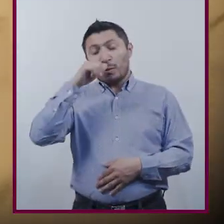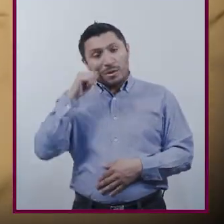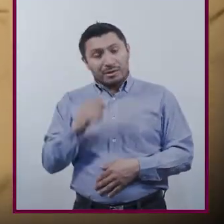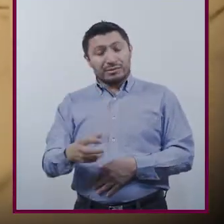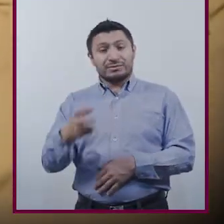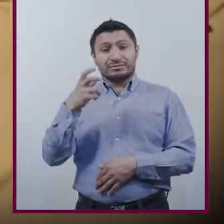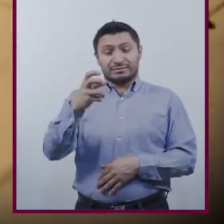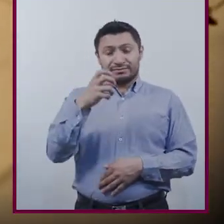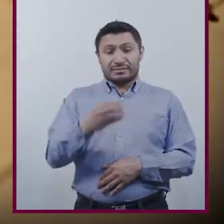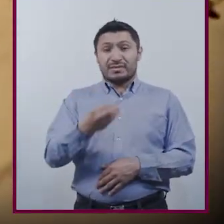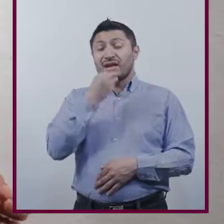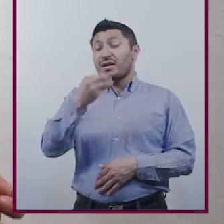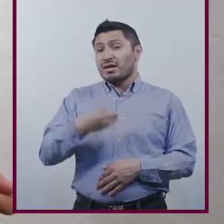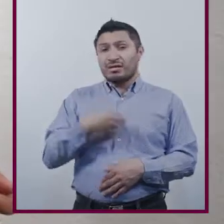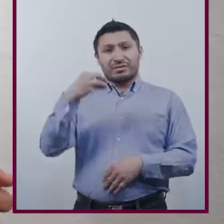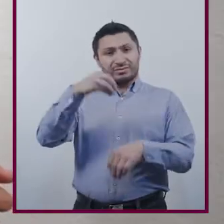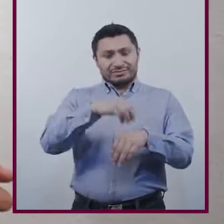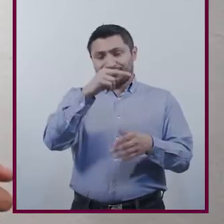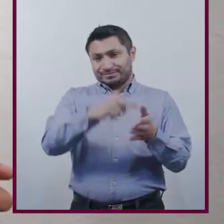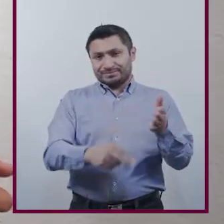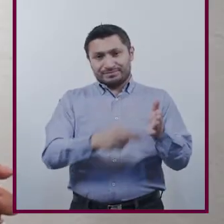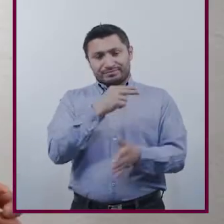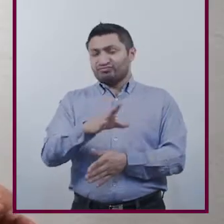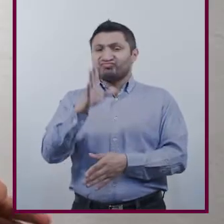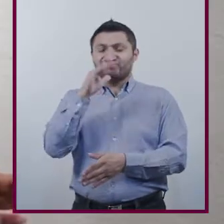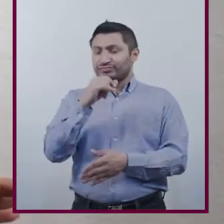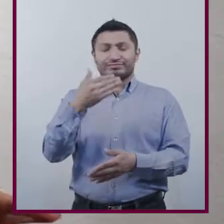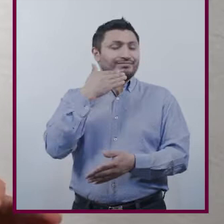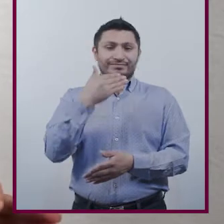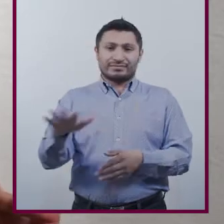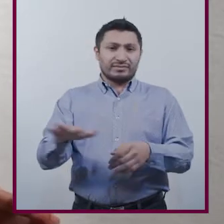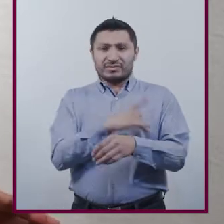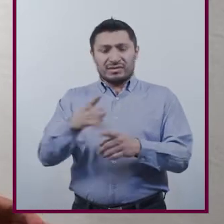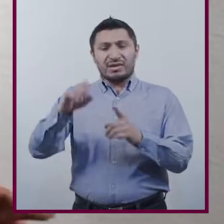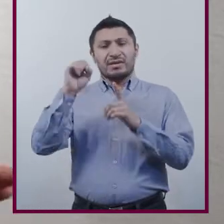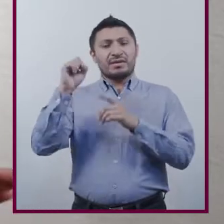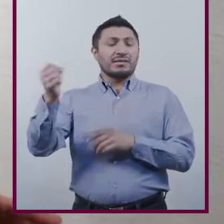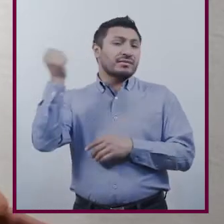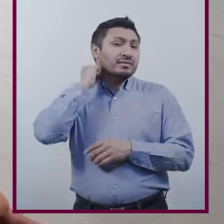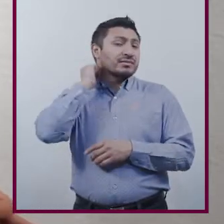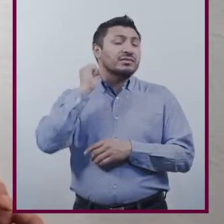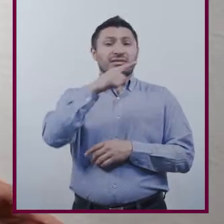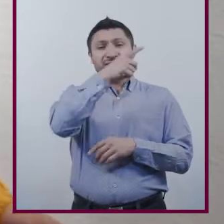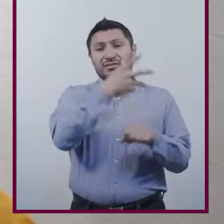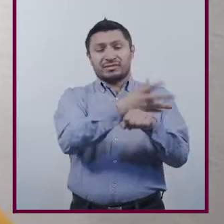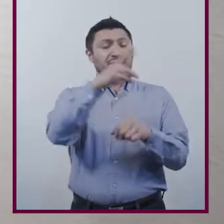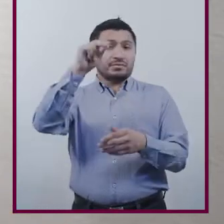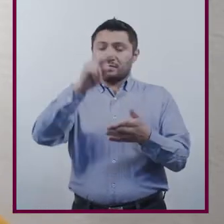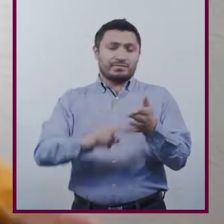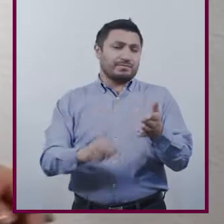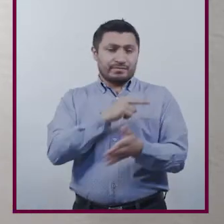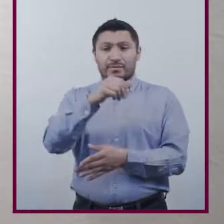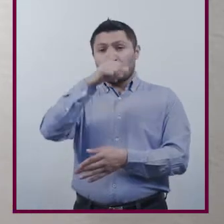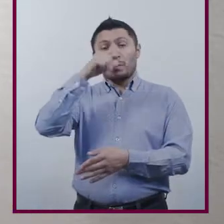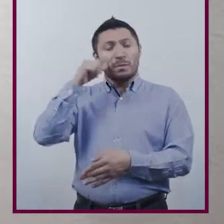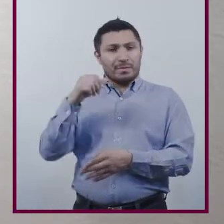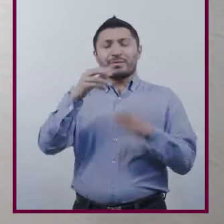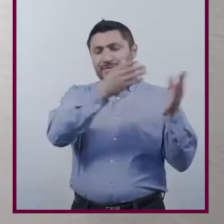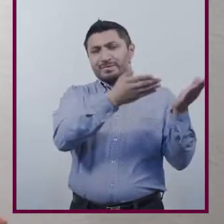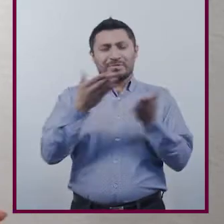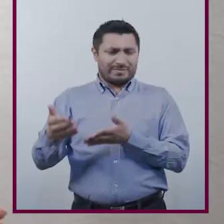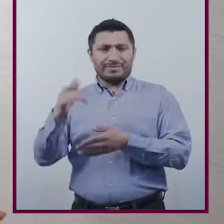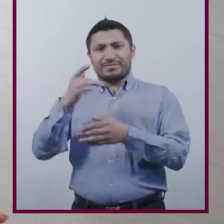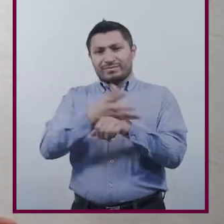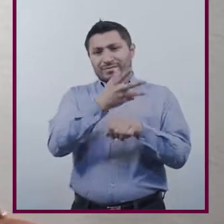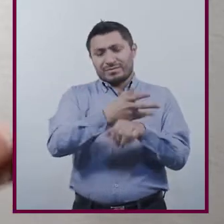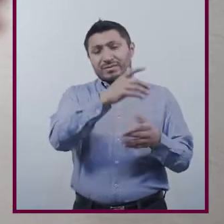resaltar que, aunque este tratado no pudo concretarse porque el Senado de Estados Unidos no lo firmó, Juárez recibió ayuda de aquel país